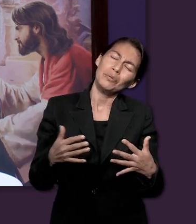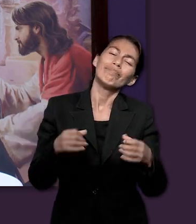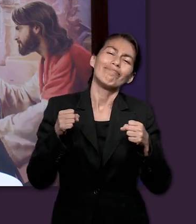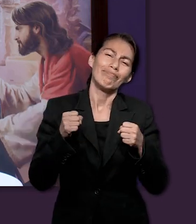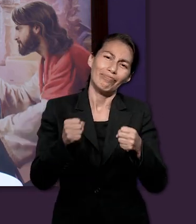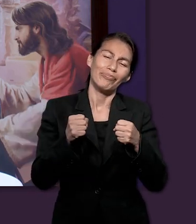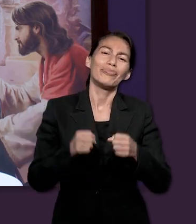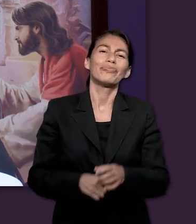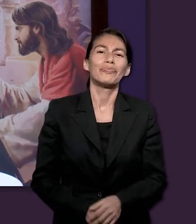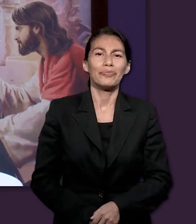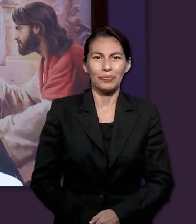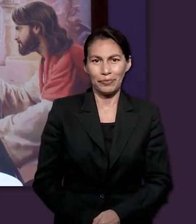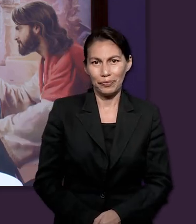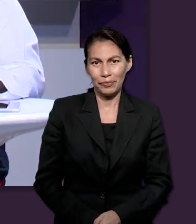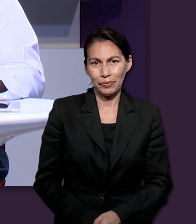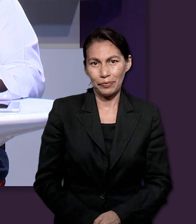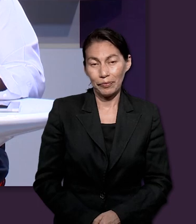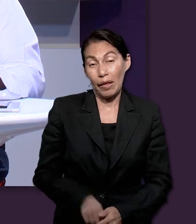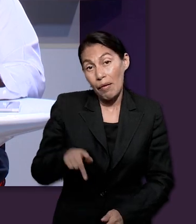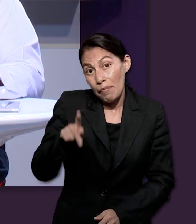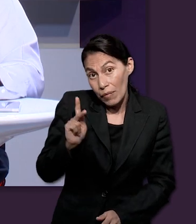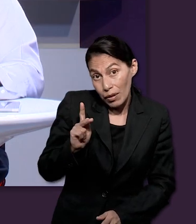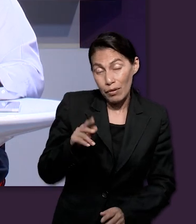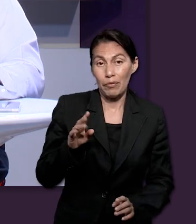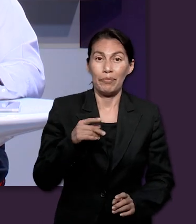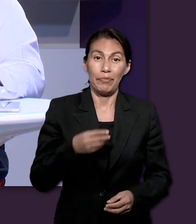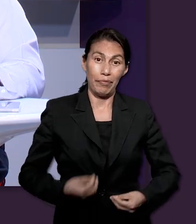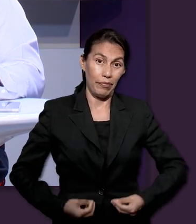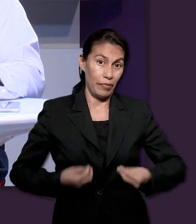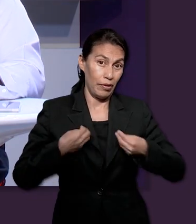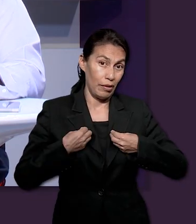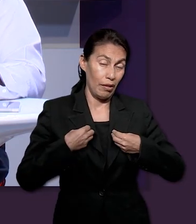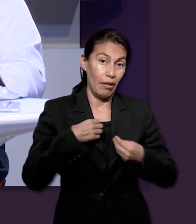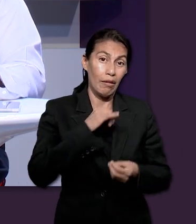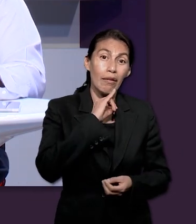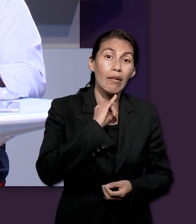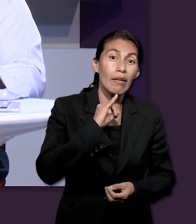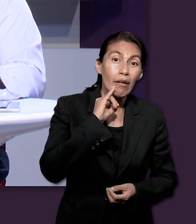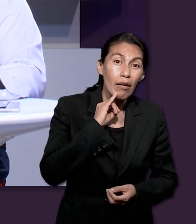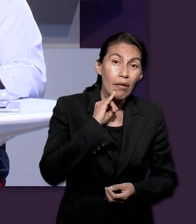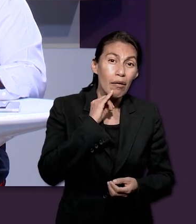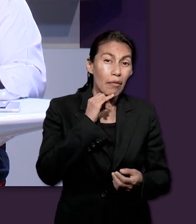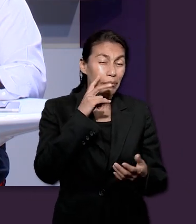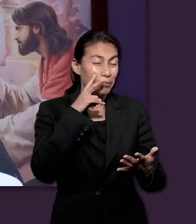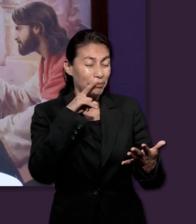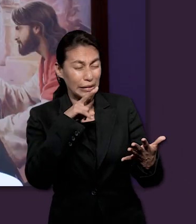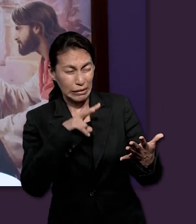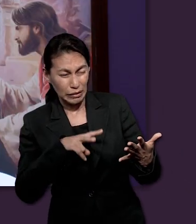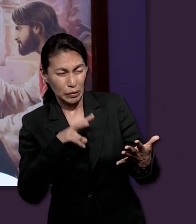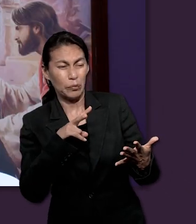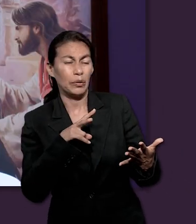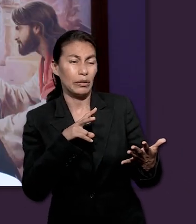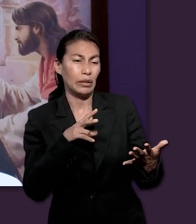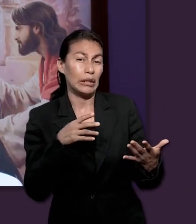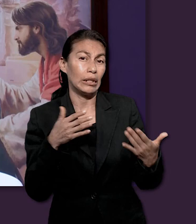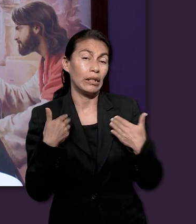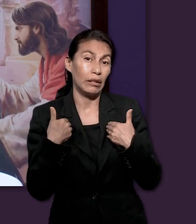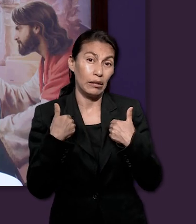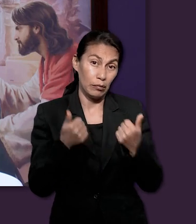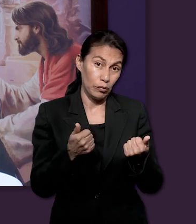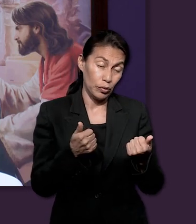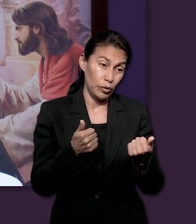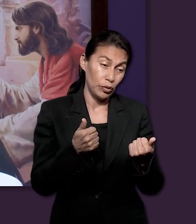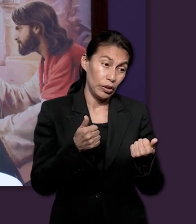a estar seguro de que Él te va a bendecir. Pero si analizamos la vida de Job, nos vamos a dar cuenta que él tomó varias